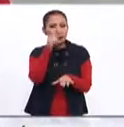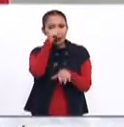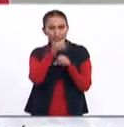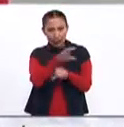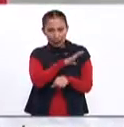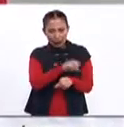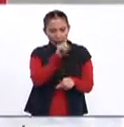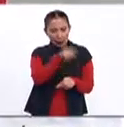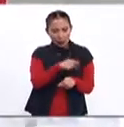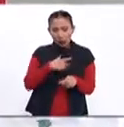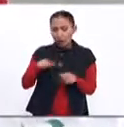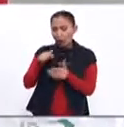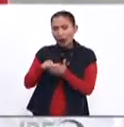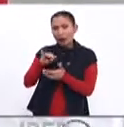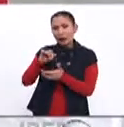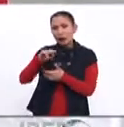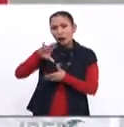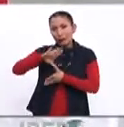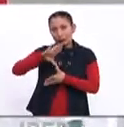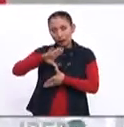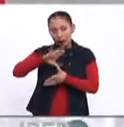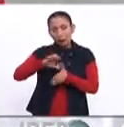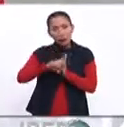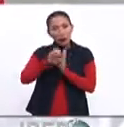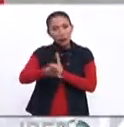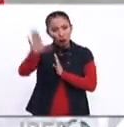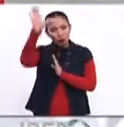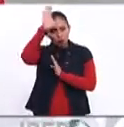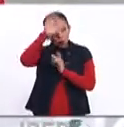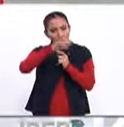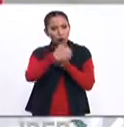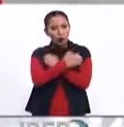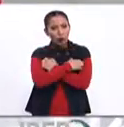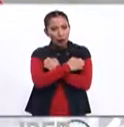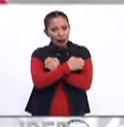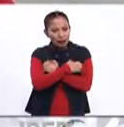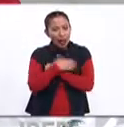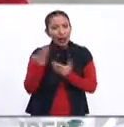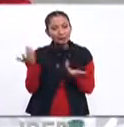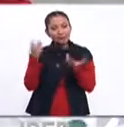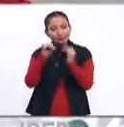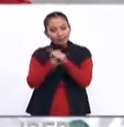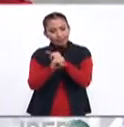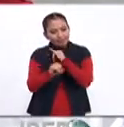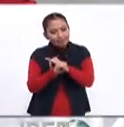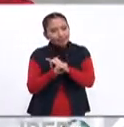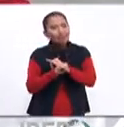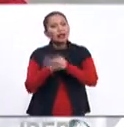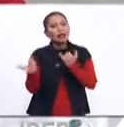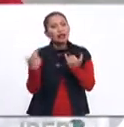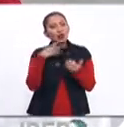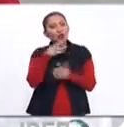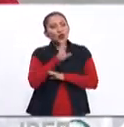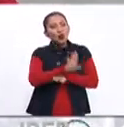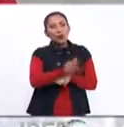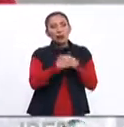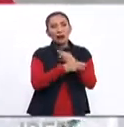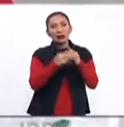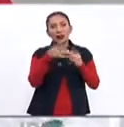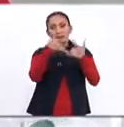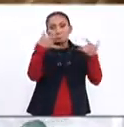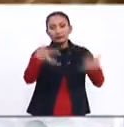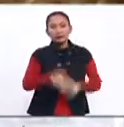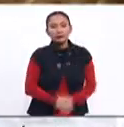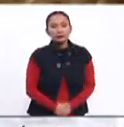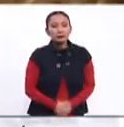Secretaría General y del Espacio Iberoamericano, como son la cultura, la educación, la agenda digital y la preservación del material